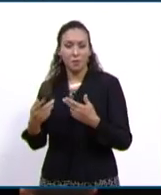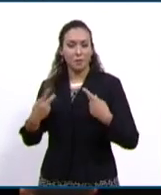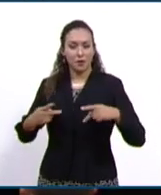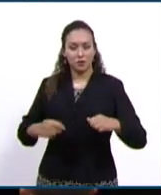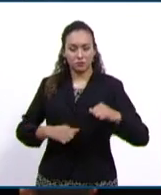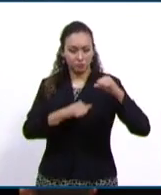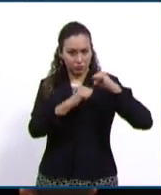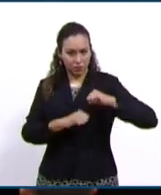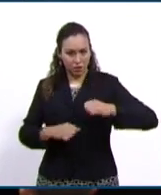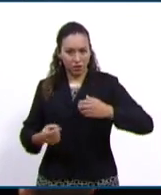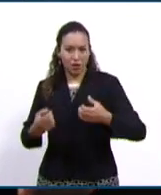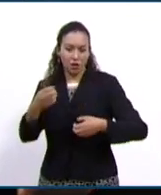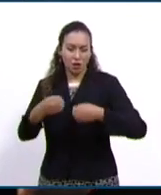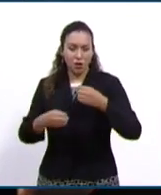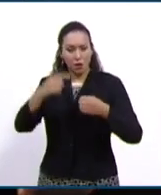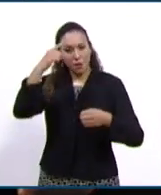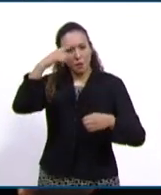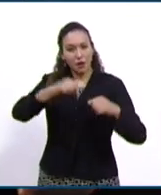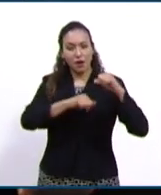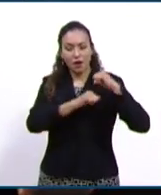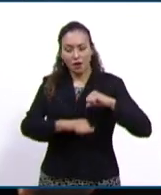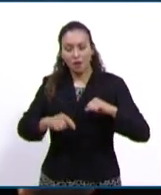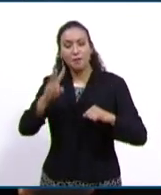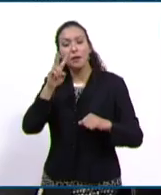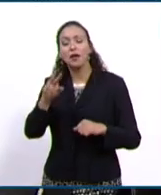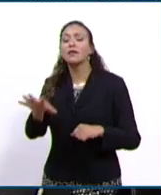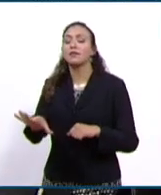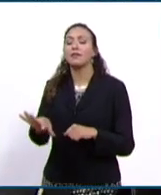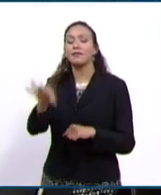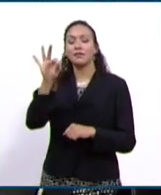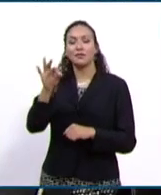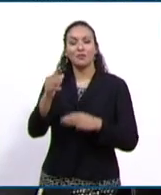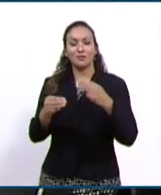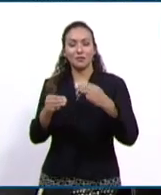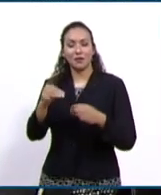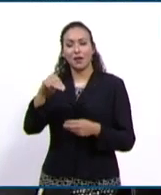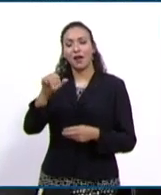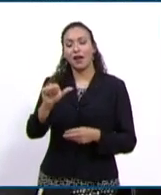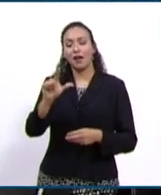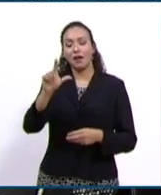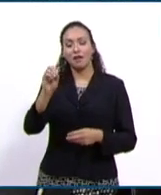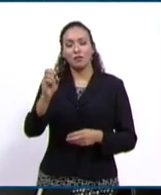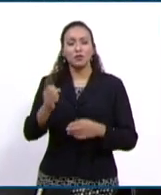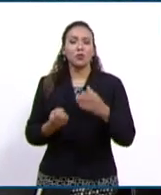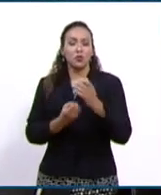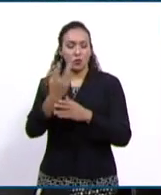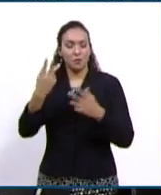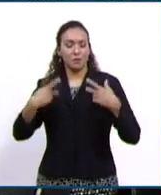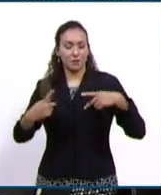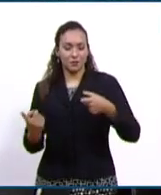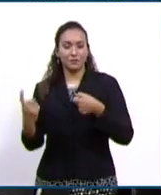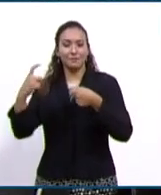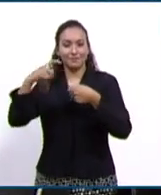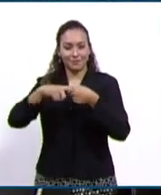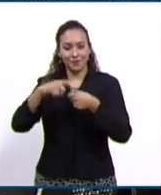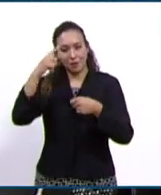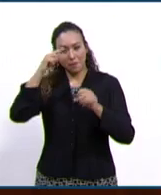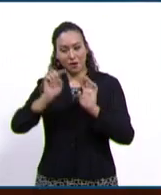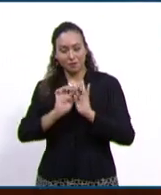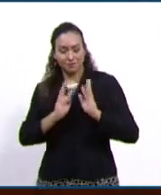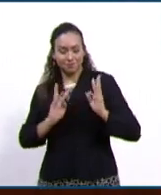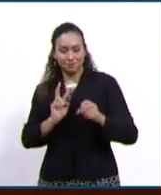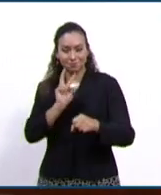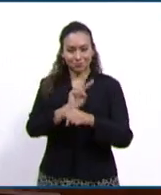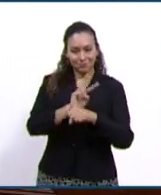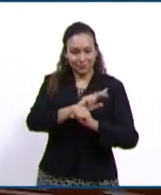de la Judicatura Federal para la recepción del consejero José Alfonso Montalvo Martínez, designado por la Corte el pasado 22 de febrero,